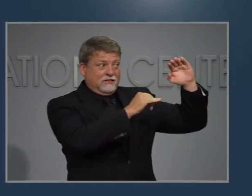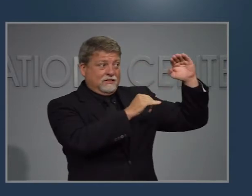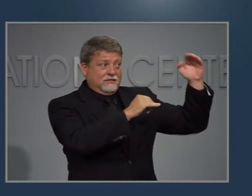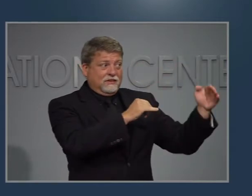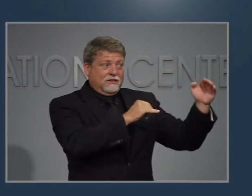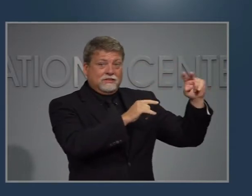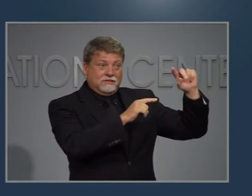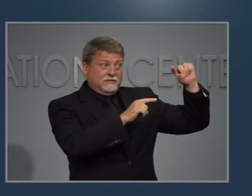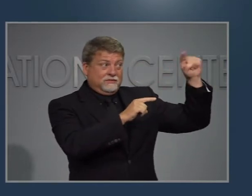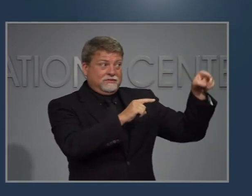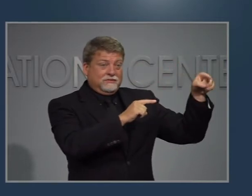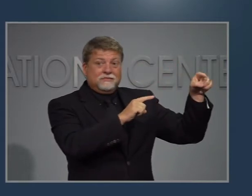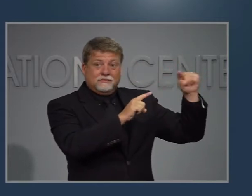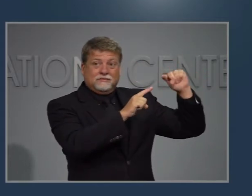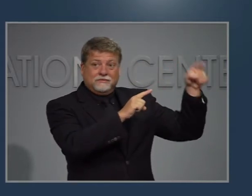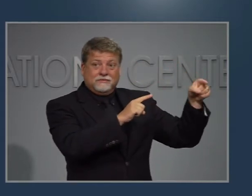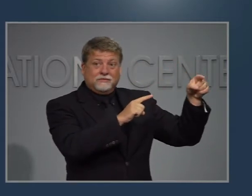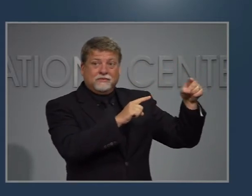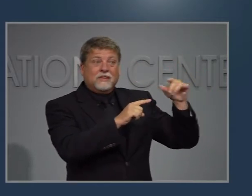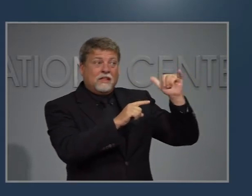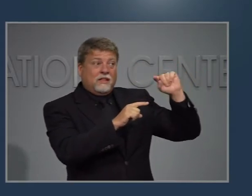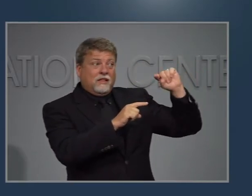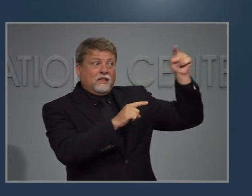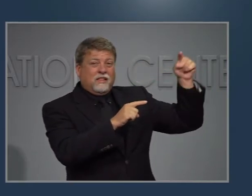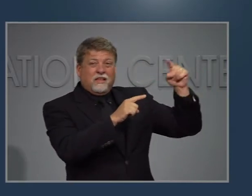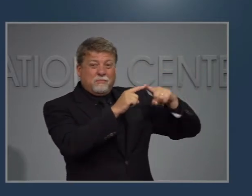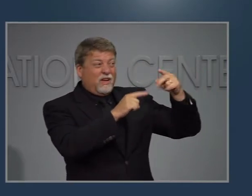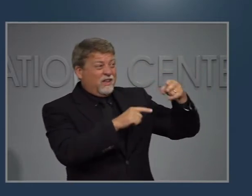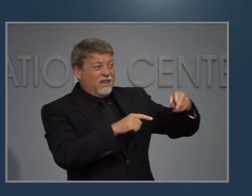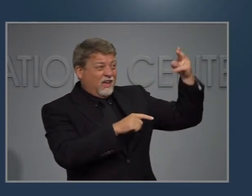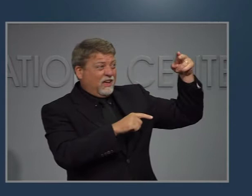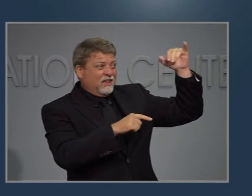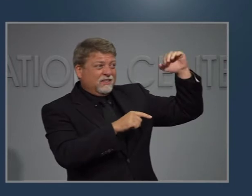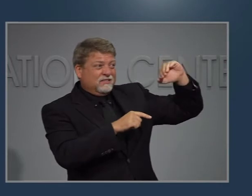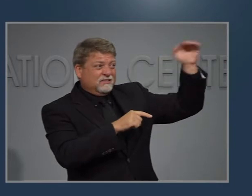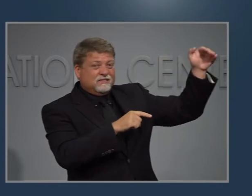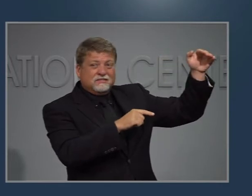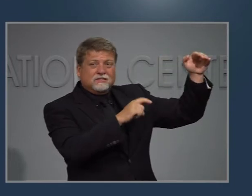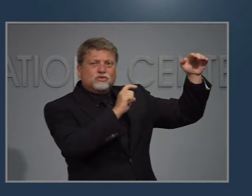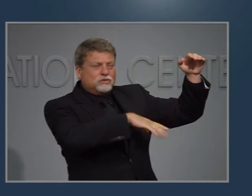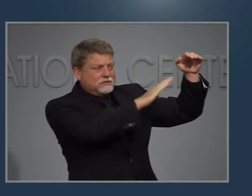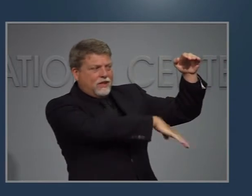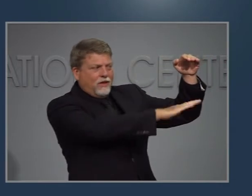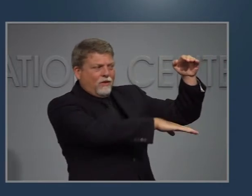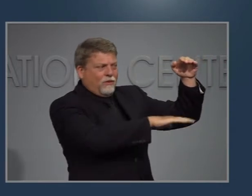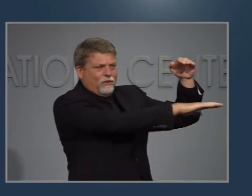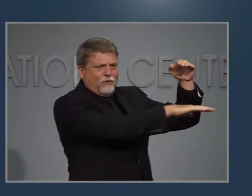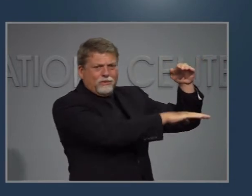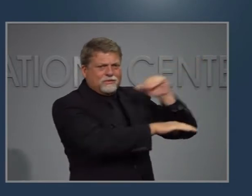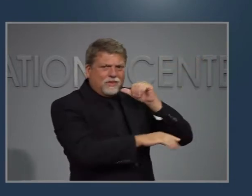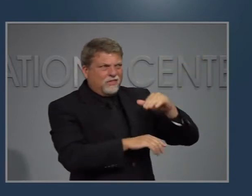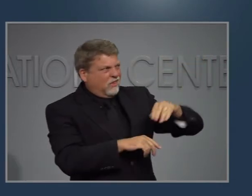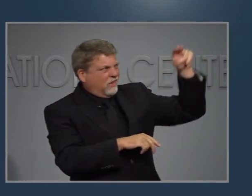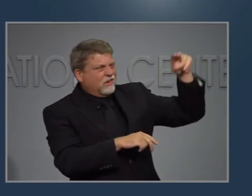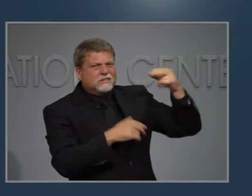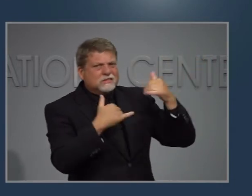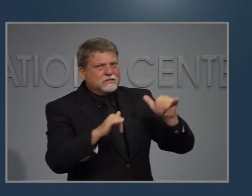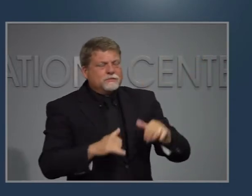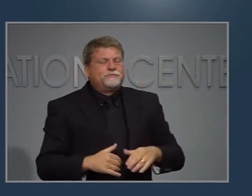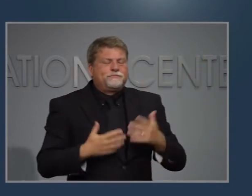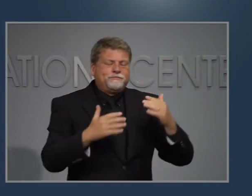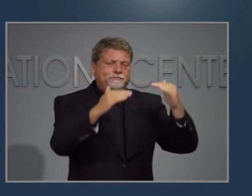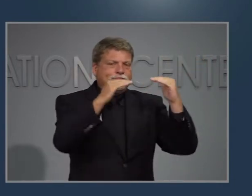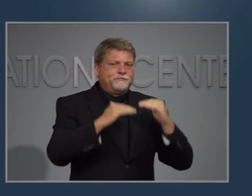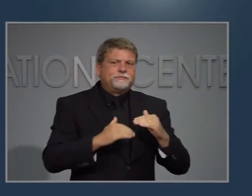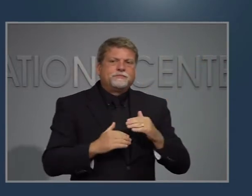está bajando. También podemos ver que esa línea sigue siendo está más arriba. de la